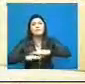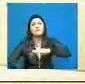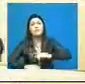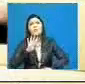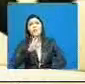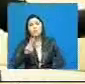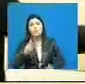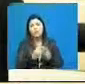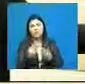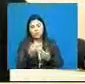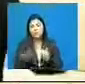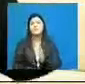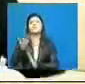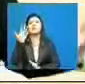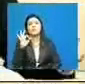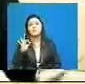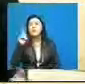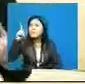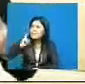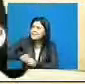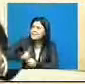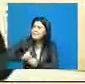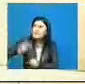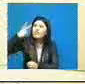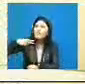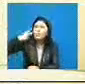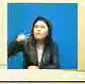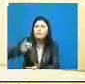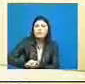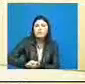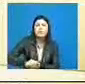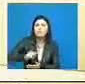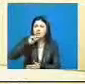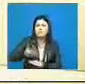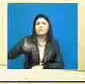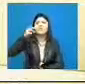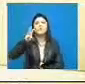50. Las bolsas de la China se descolgaron 2 días seguidos a razón del 8% cada día.